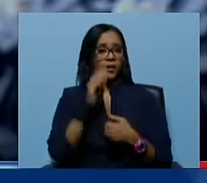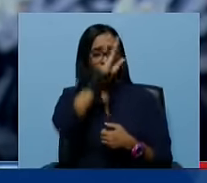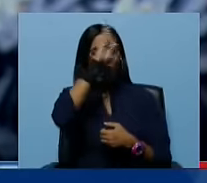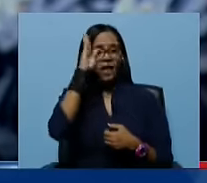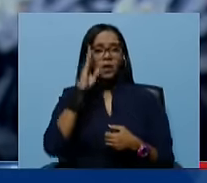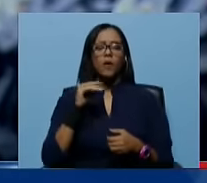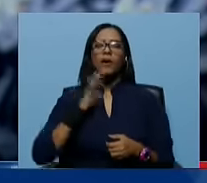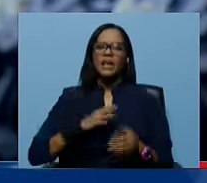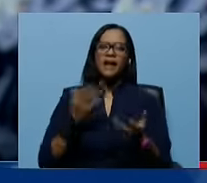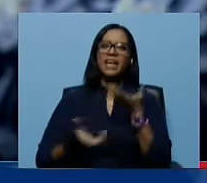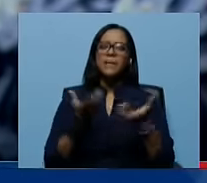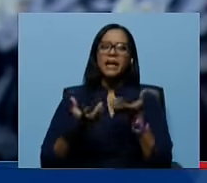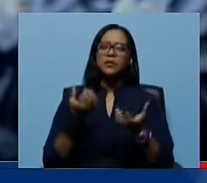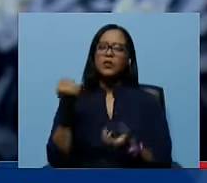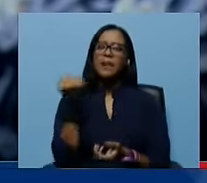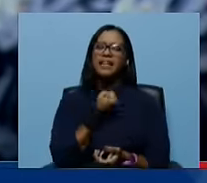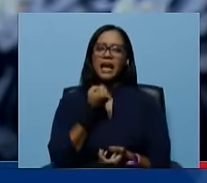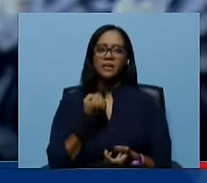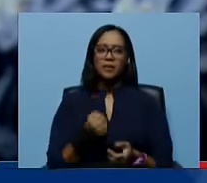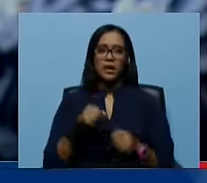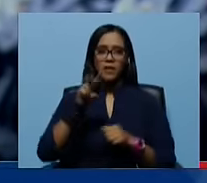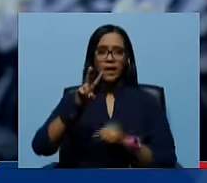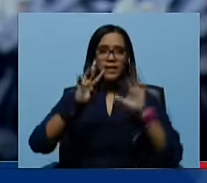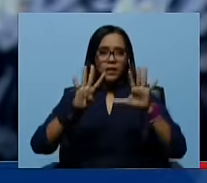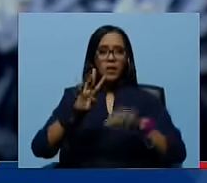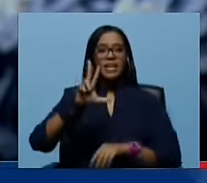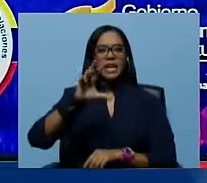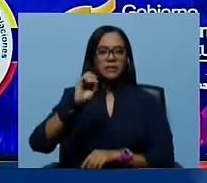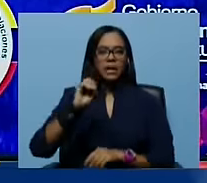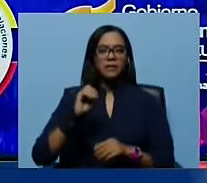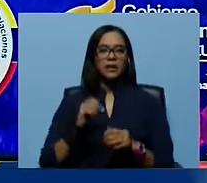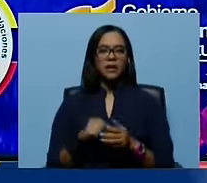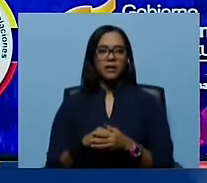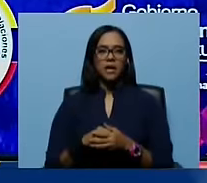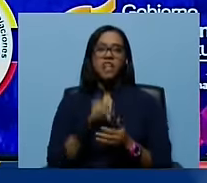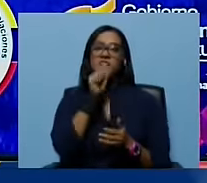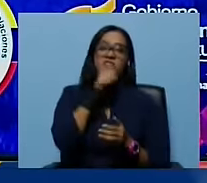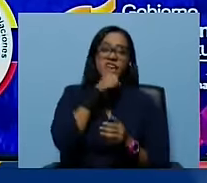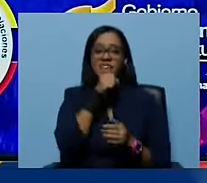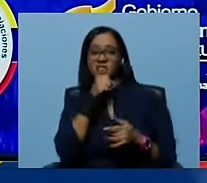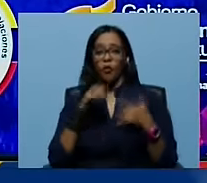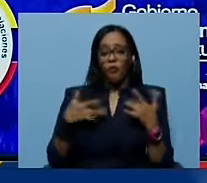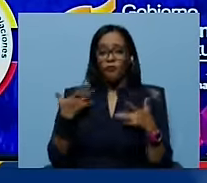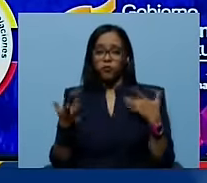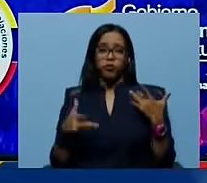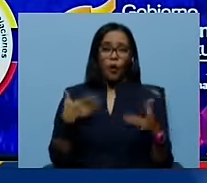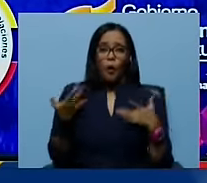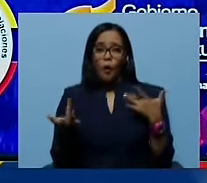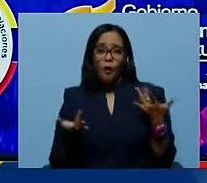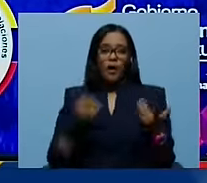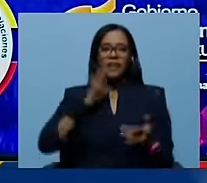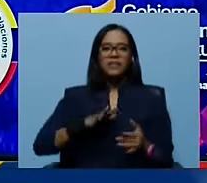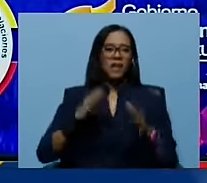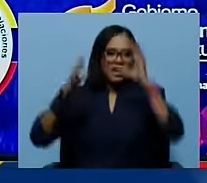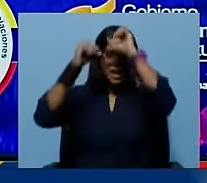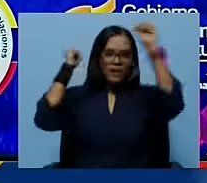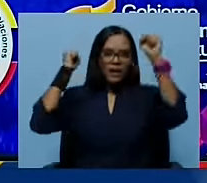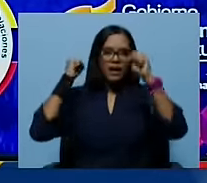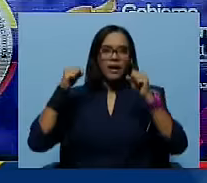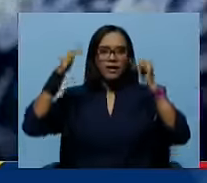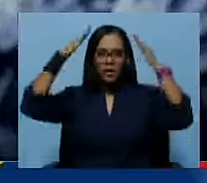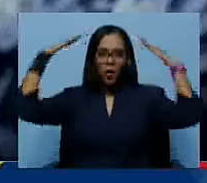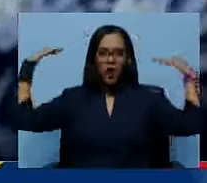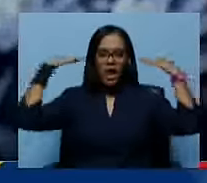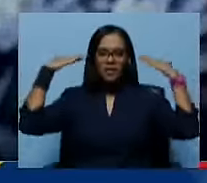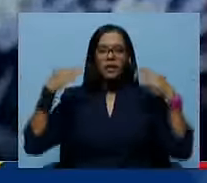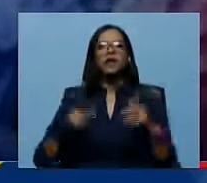Cuando estaban quemando y matando el 29 y el 30, el viejito Gozón estaba en la embajada de Holanda.